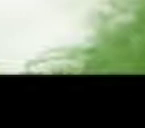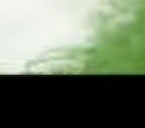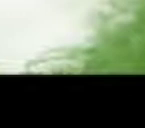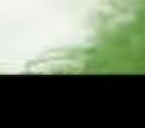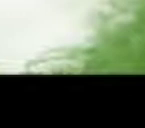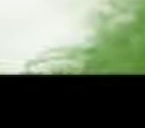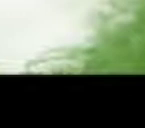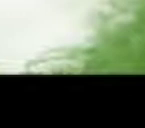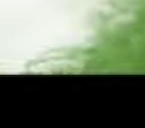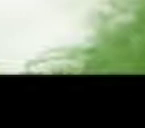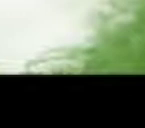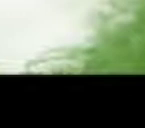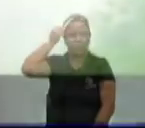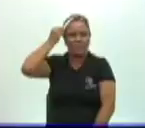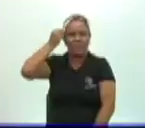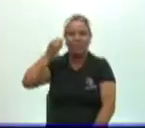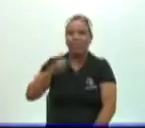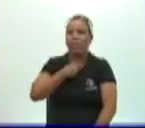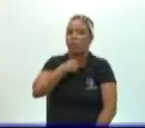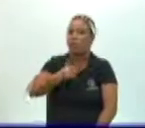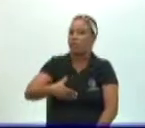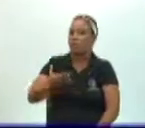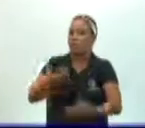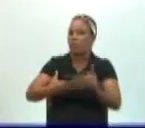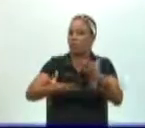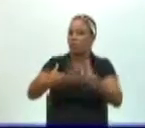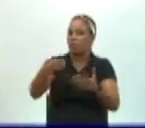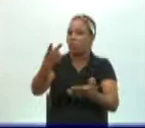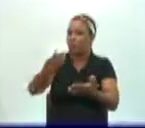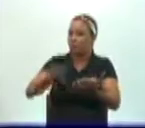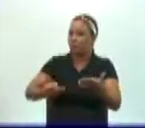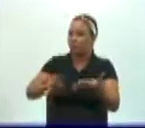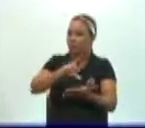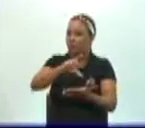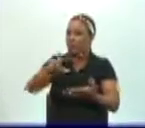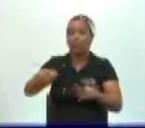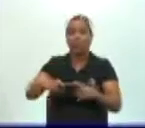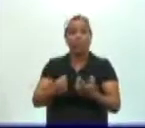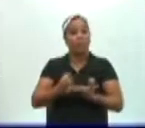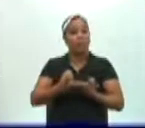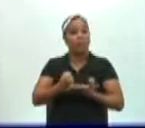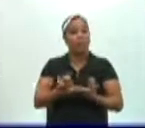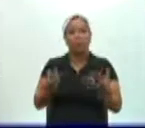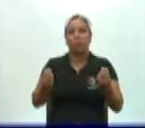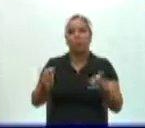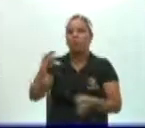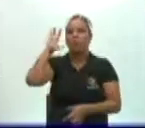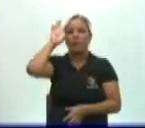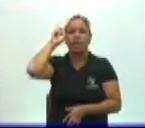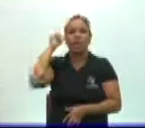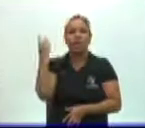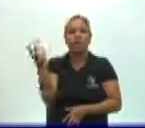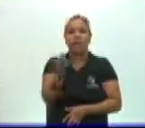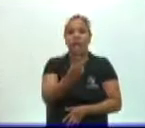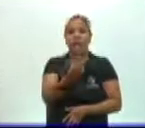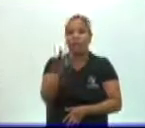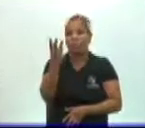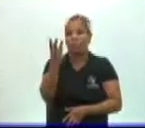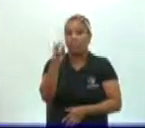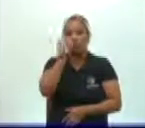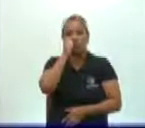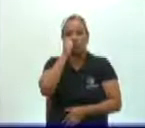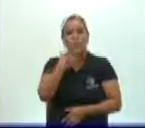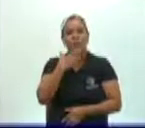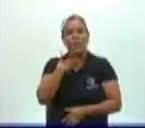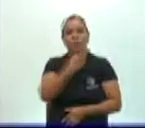Fíjense que es un ejercicio de construcción de texto, pero que los va a ayudar muchísimo a entender a estos hombres que, como diría Martí,